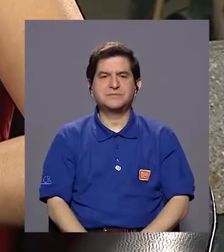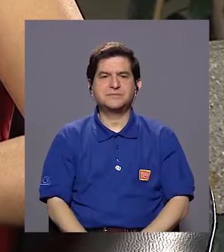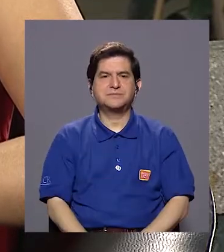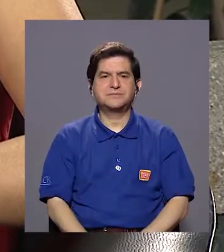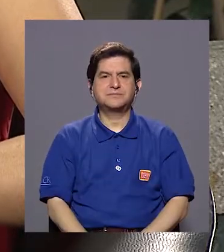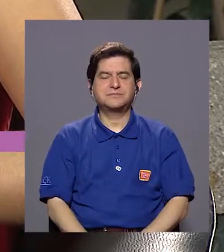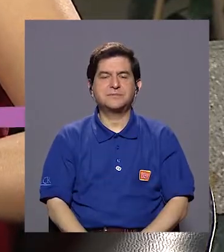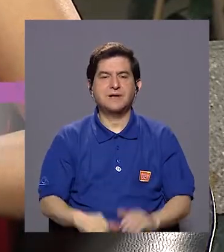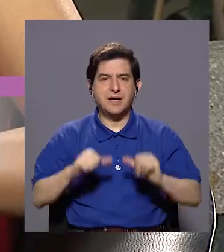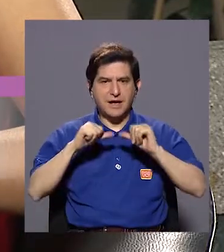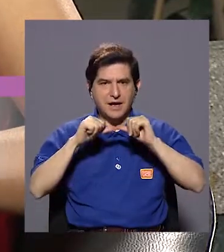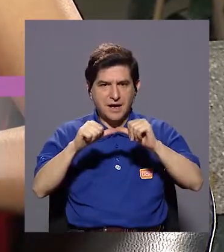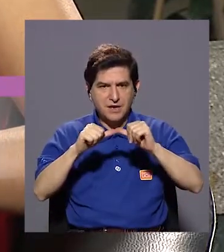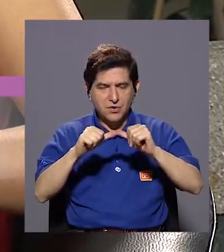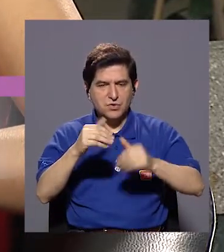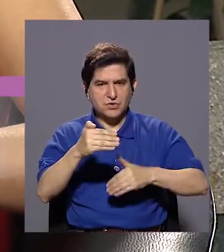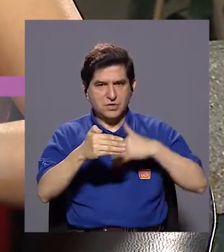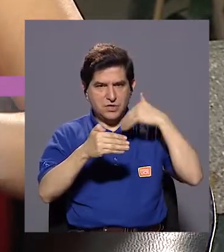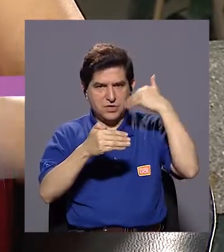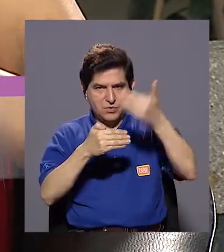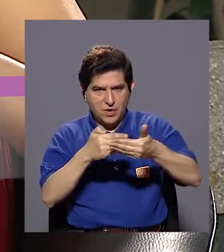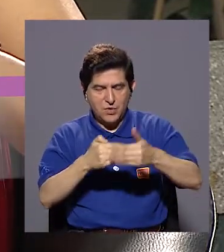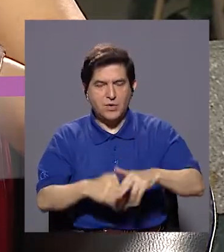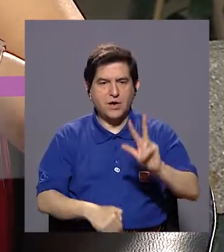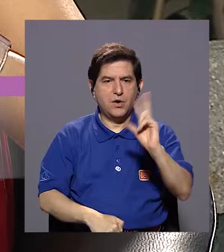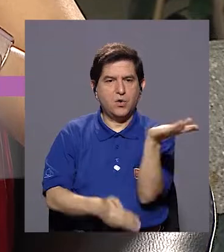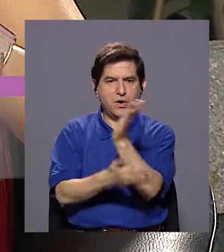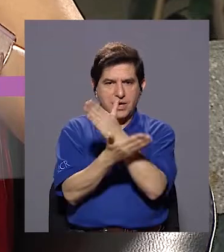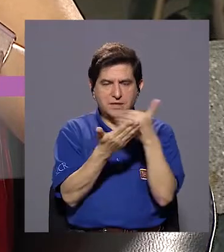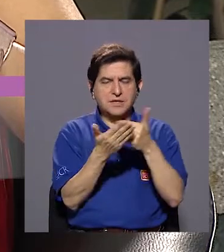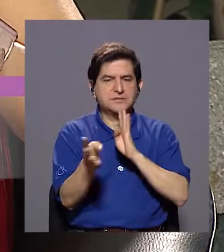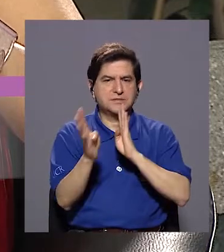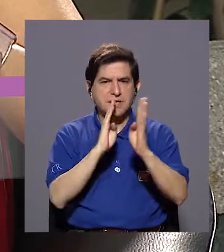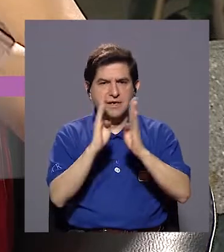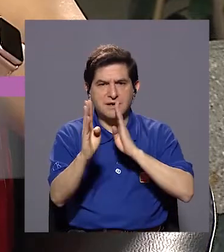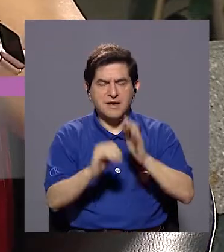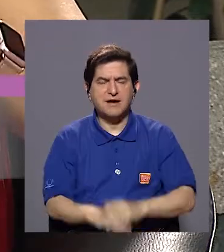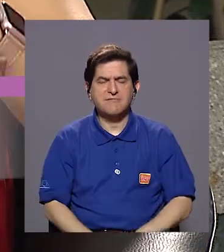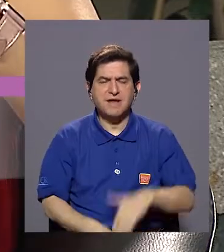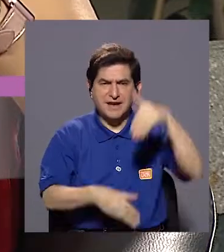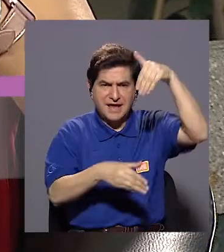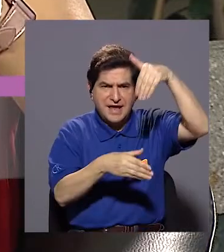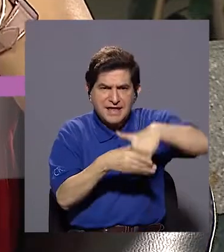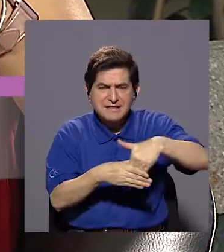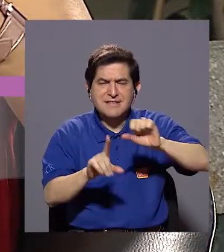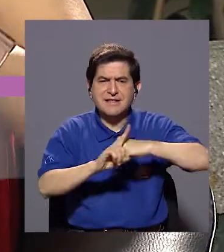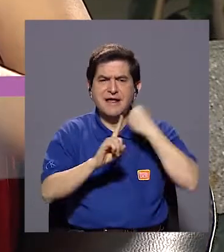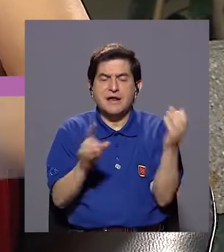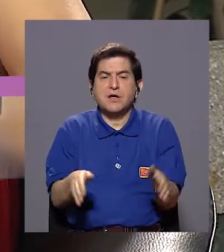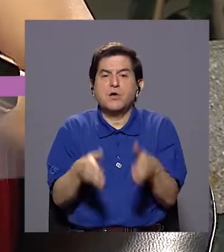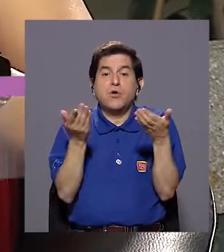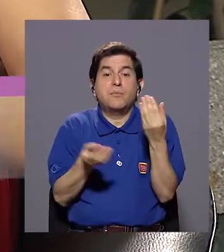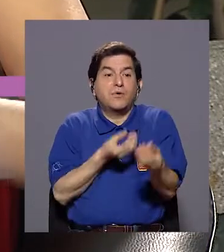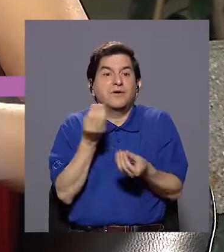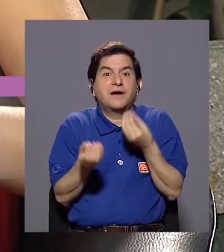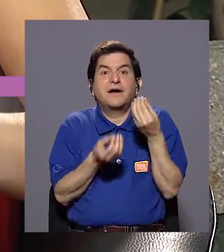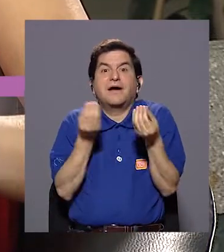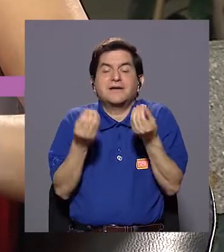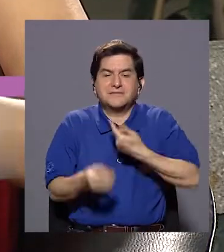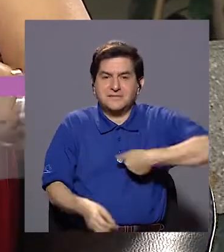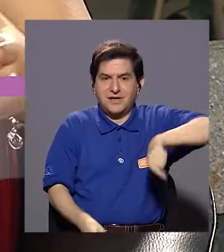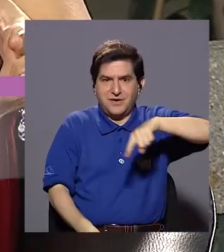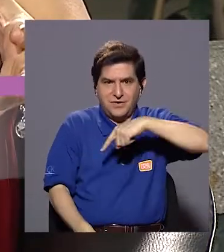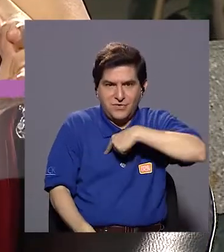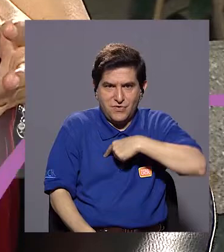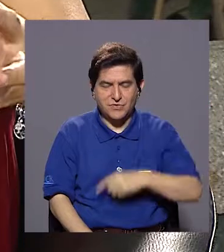Quiero regresar al tercer bloque hablando un poco de cómo intervenir estas situaciones, ¿verdad? Uh-huh. ¿Qué hacemos? Uh-huh. ¿Qué